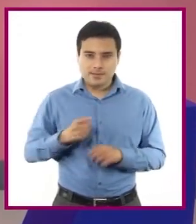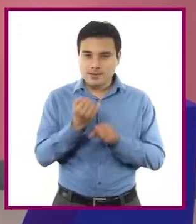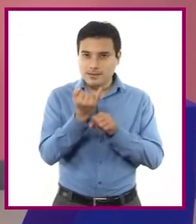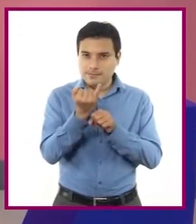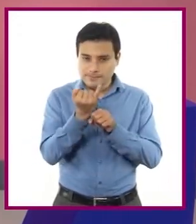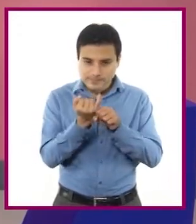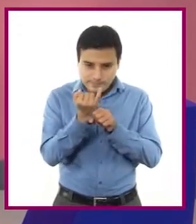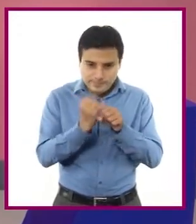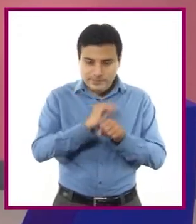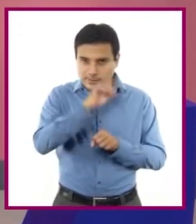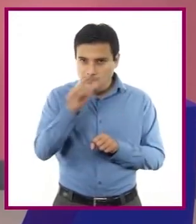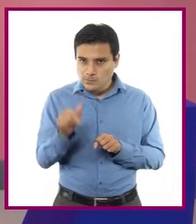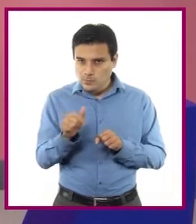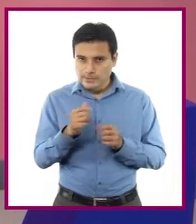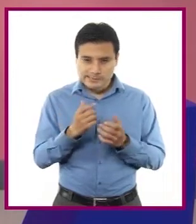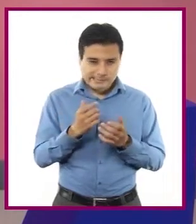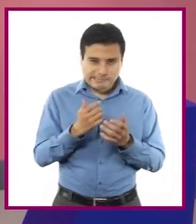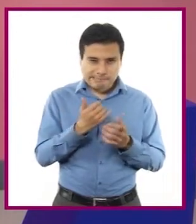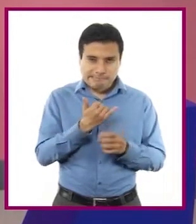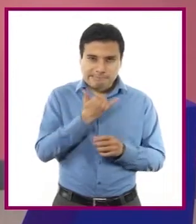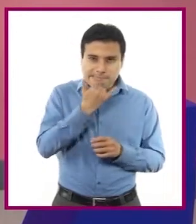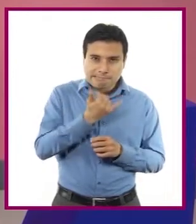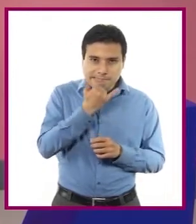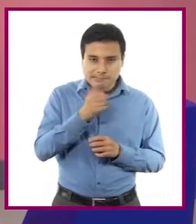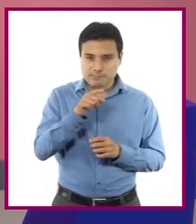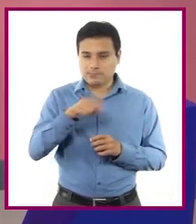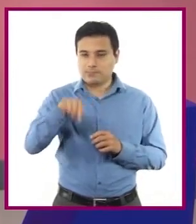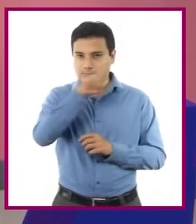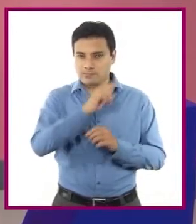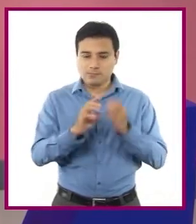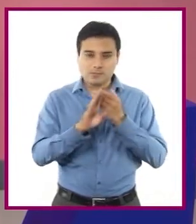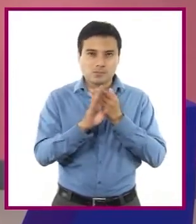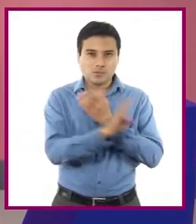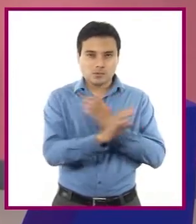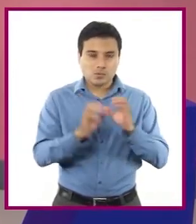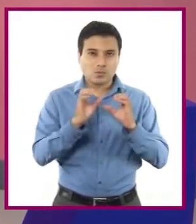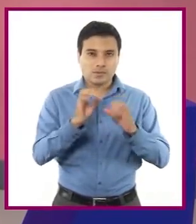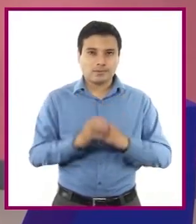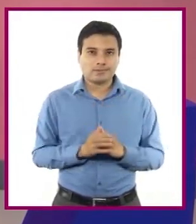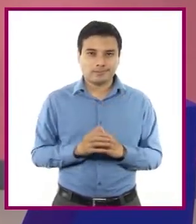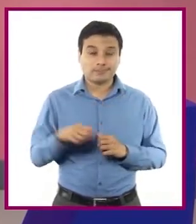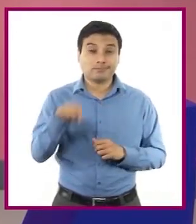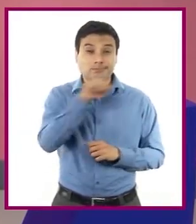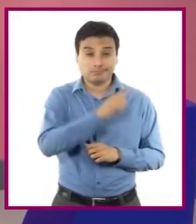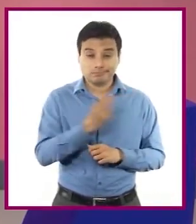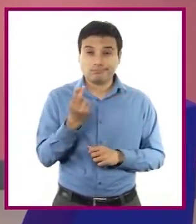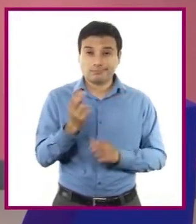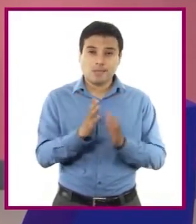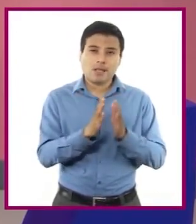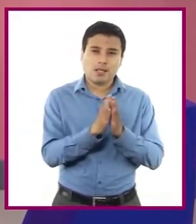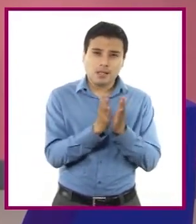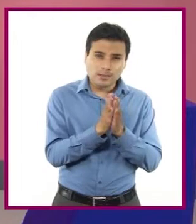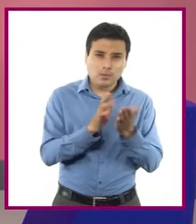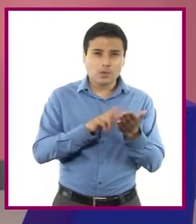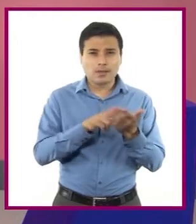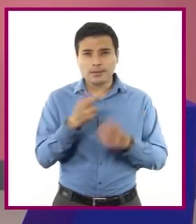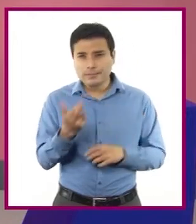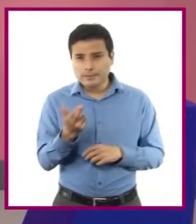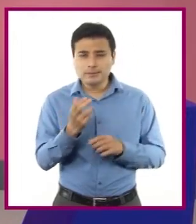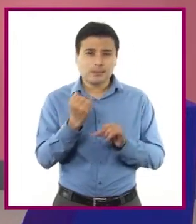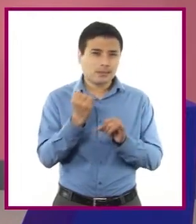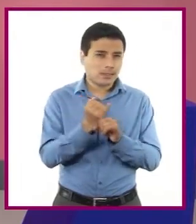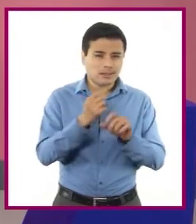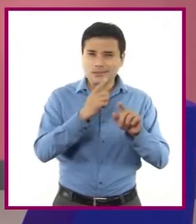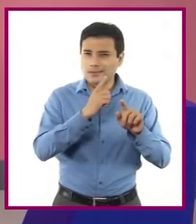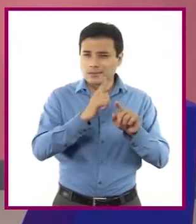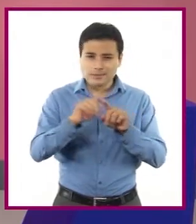información. Nuestro propósito es que leamos una diversidad de textos con la finalidad de distinguir